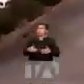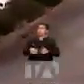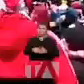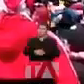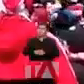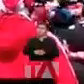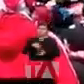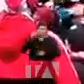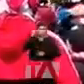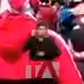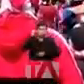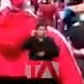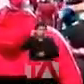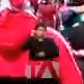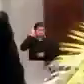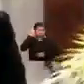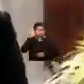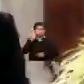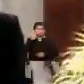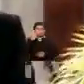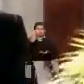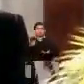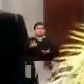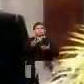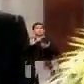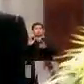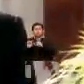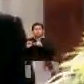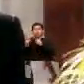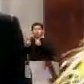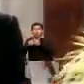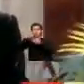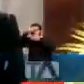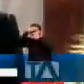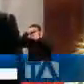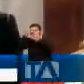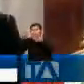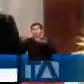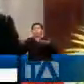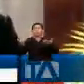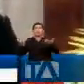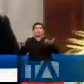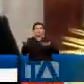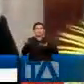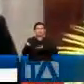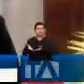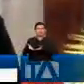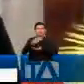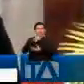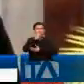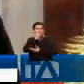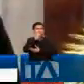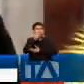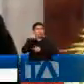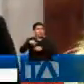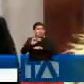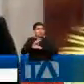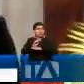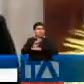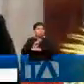sitios estratégicos. Y así lo hicieron. Hablar de células guerrilleras o de este tipo de